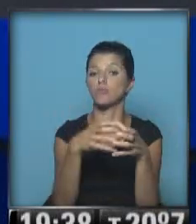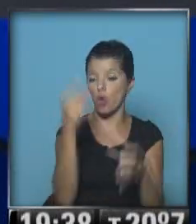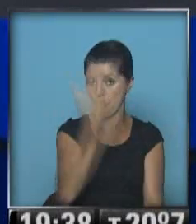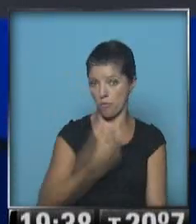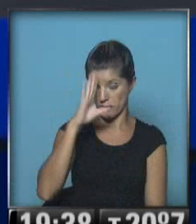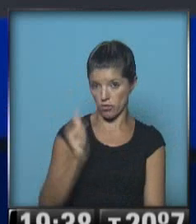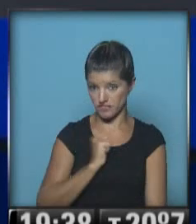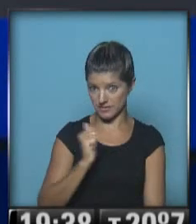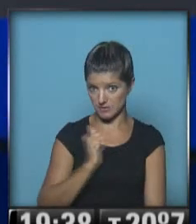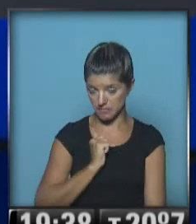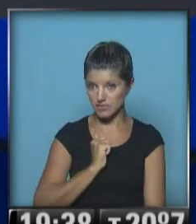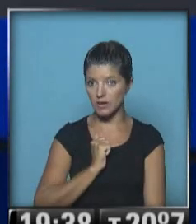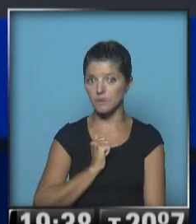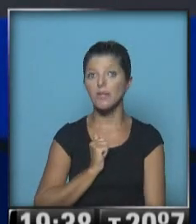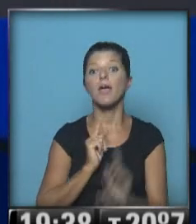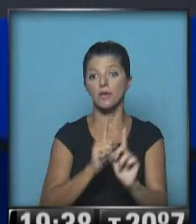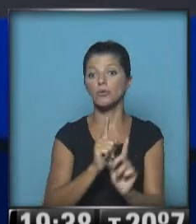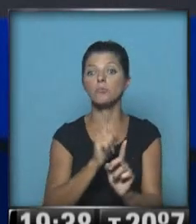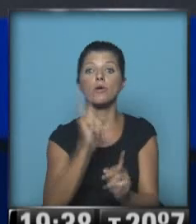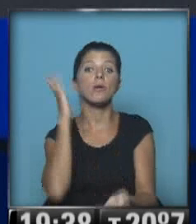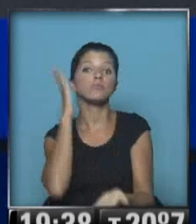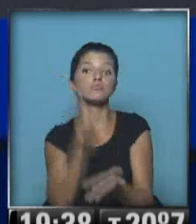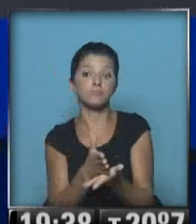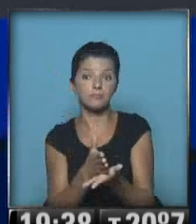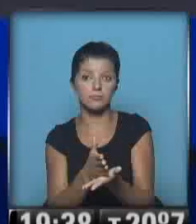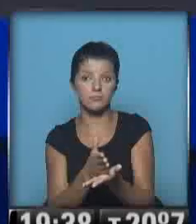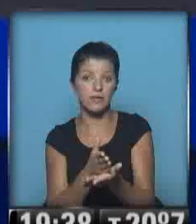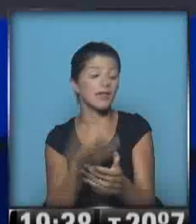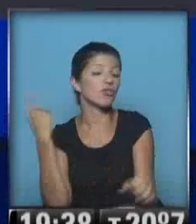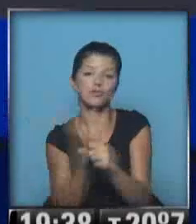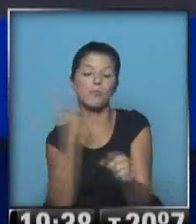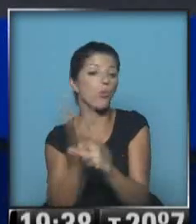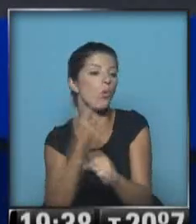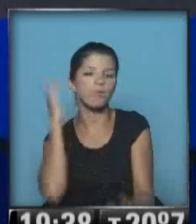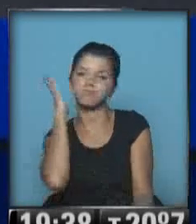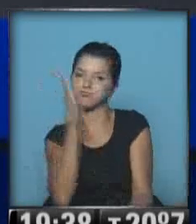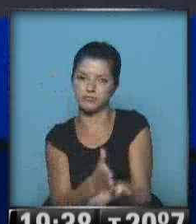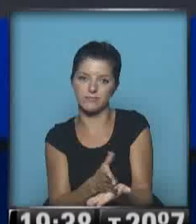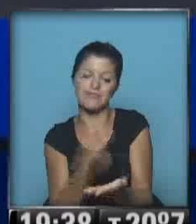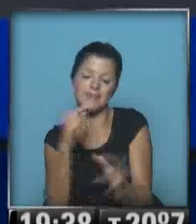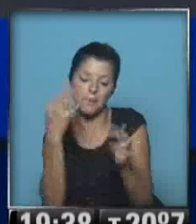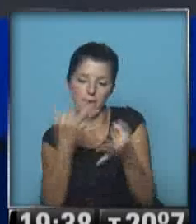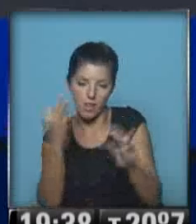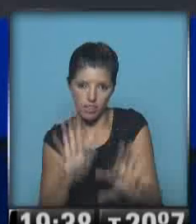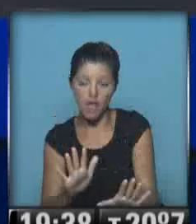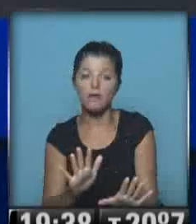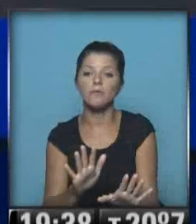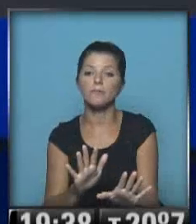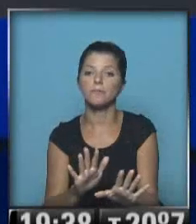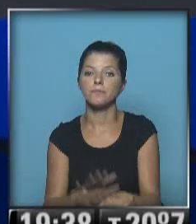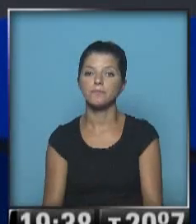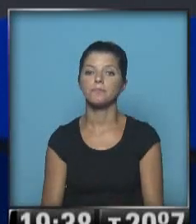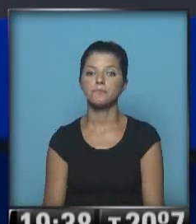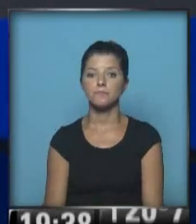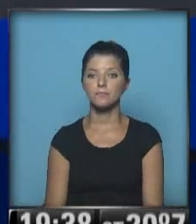una pata civil que no ha sido juzgada que no ha podido ser juzgada en realidad sería el concepto y que